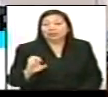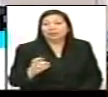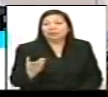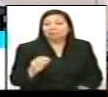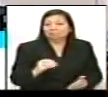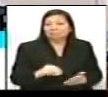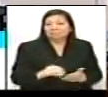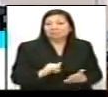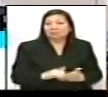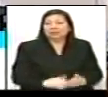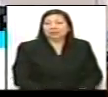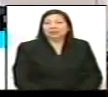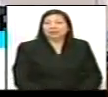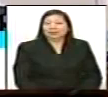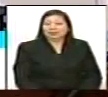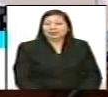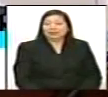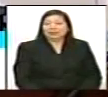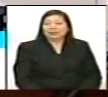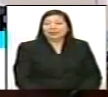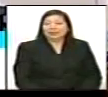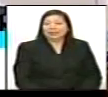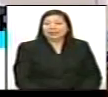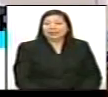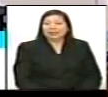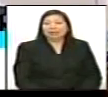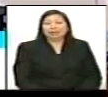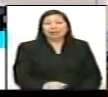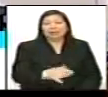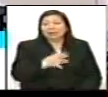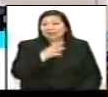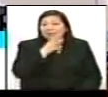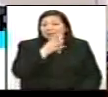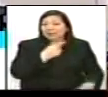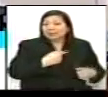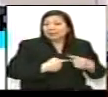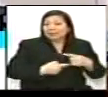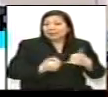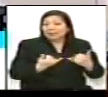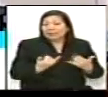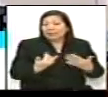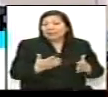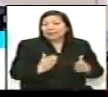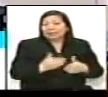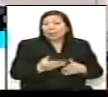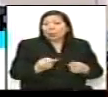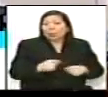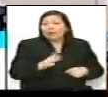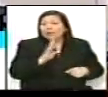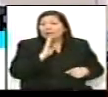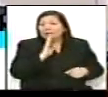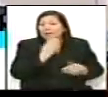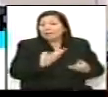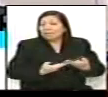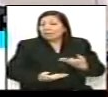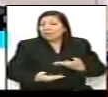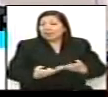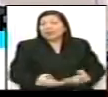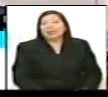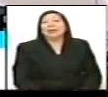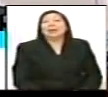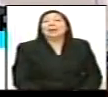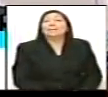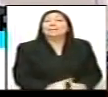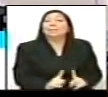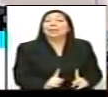congresistas votados y seguramente tiene un arrastre de votos. No sabemos si traía recursos, eso ya entraremos cuando hablemos en la parte de financiamiento, pero